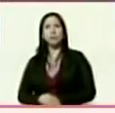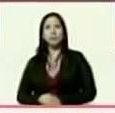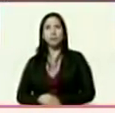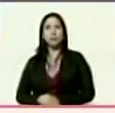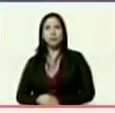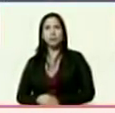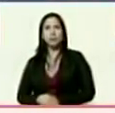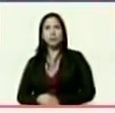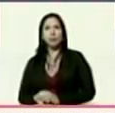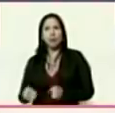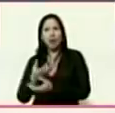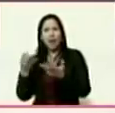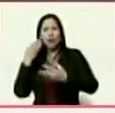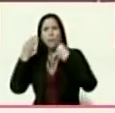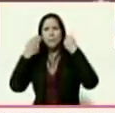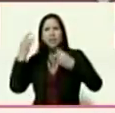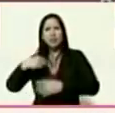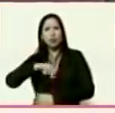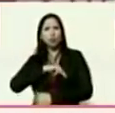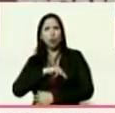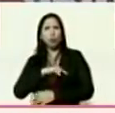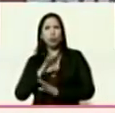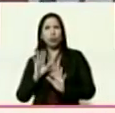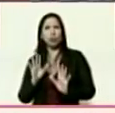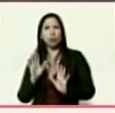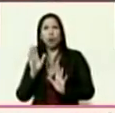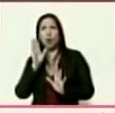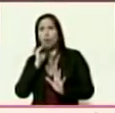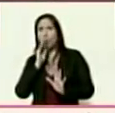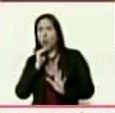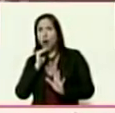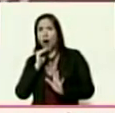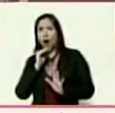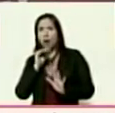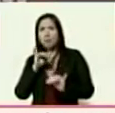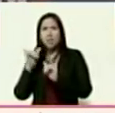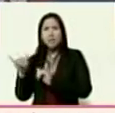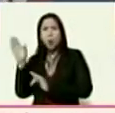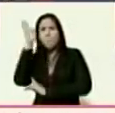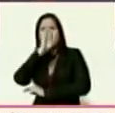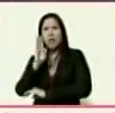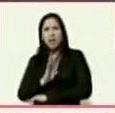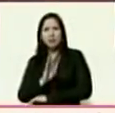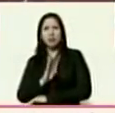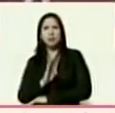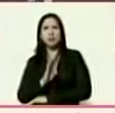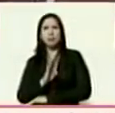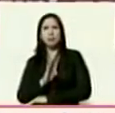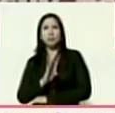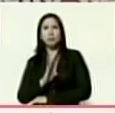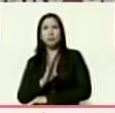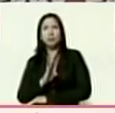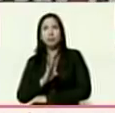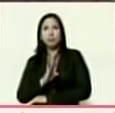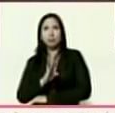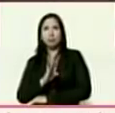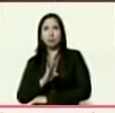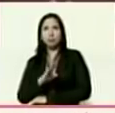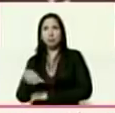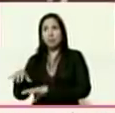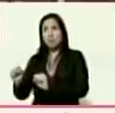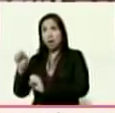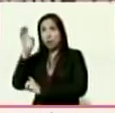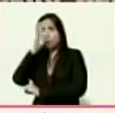Que ellos crean que nosotros somos... Ellos no tenían aquí mismo en Brasil, no llegaron una vez el imperio